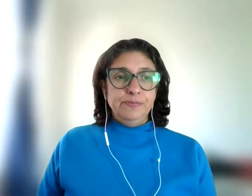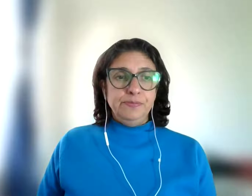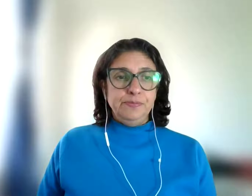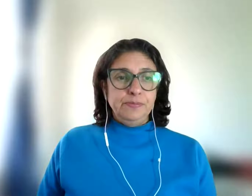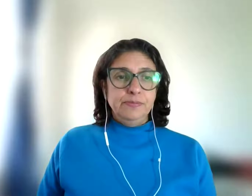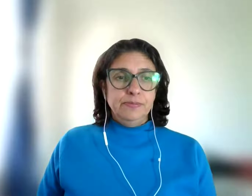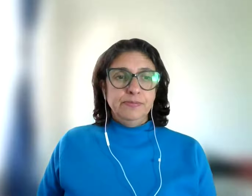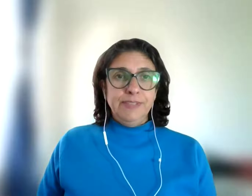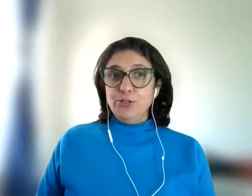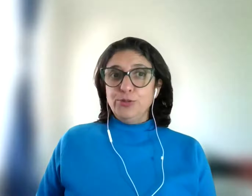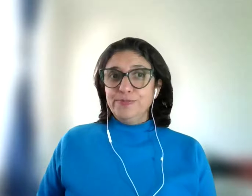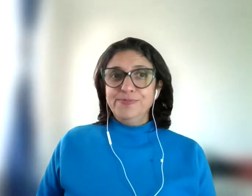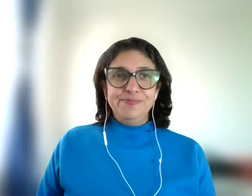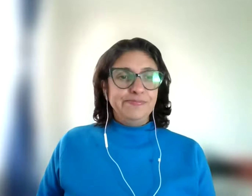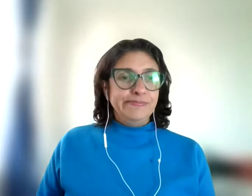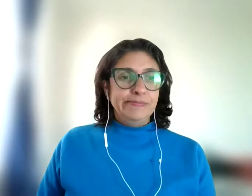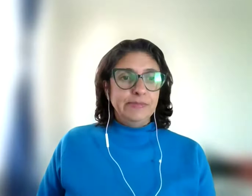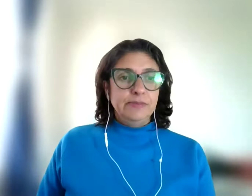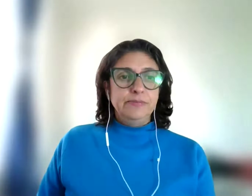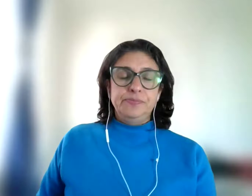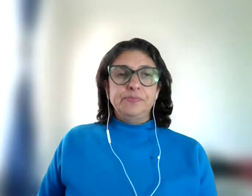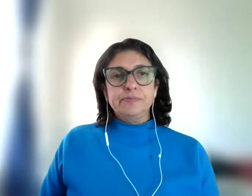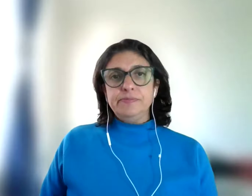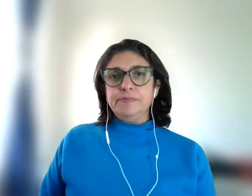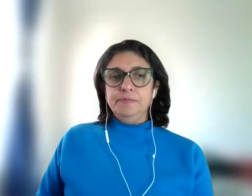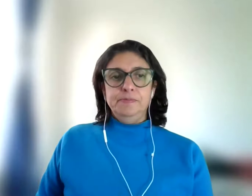derechos. Eso.